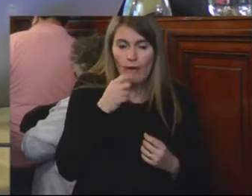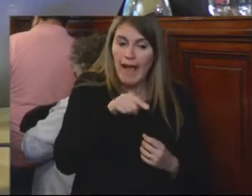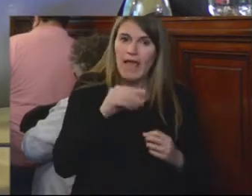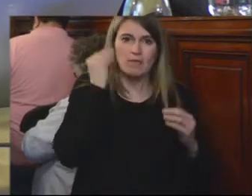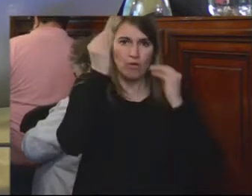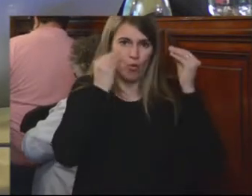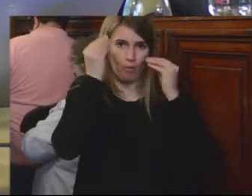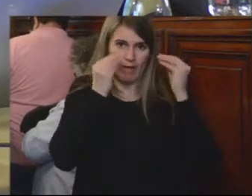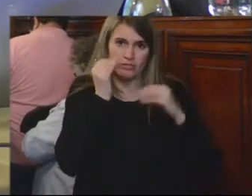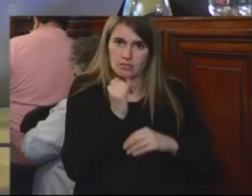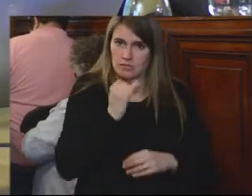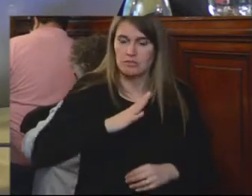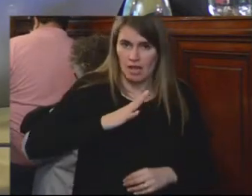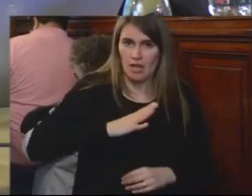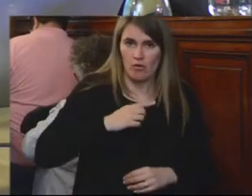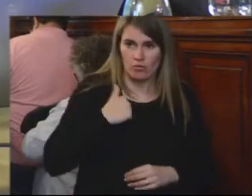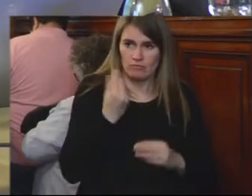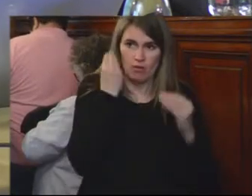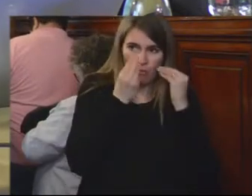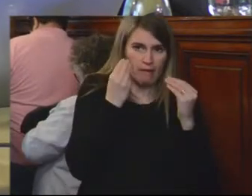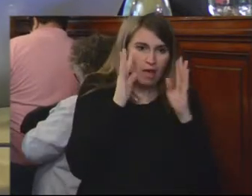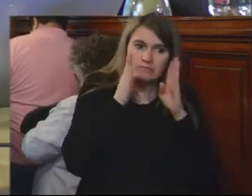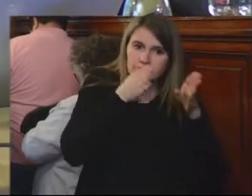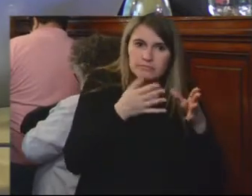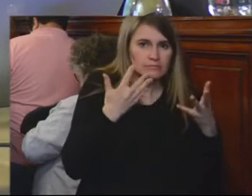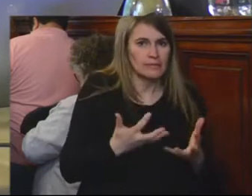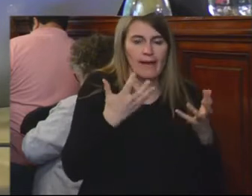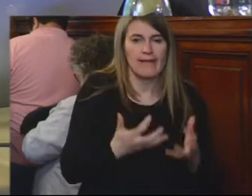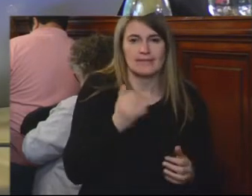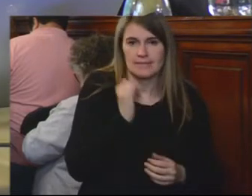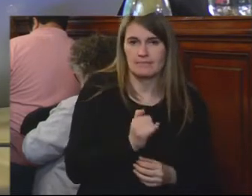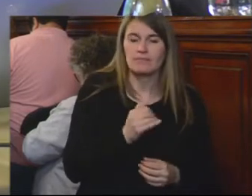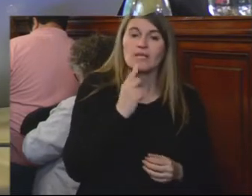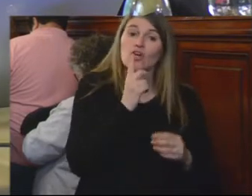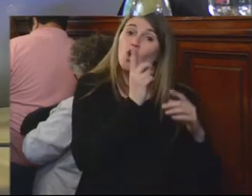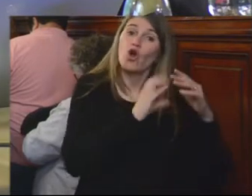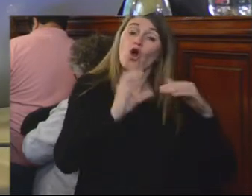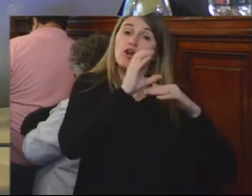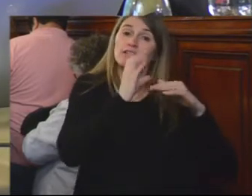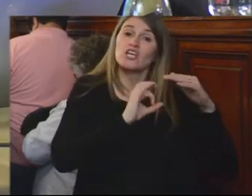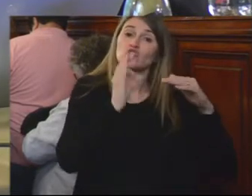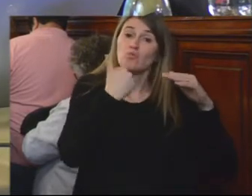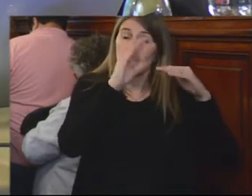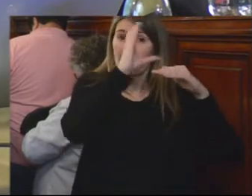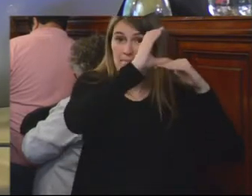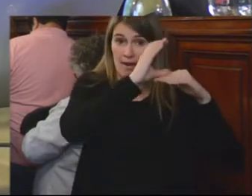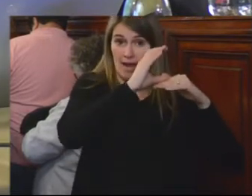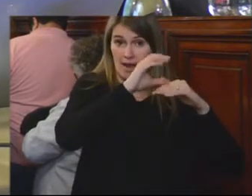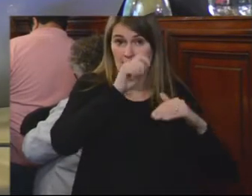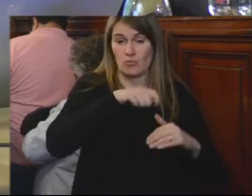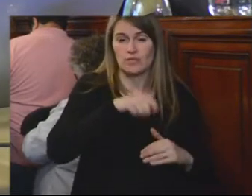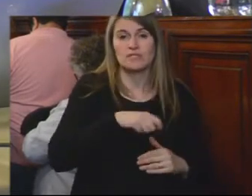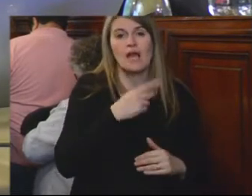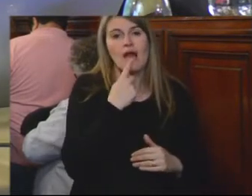que tenemos sin embargo esta problemática no es actual o sea la corte suprema mediante la acordada 42 de 2008 advertía sobre